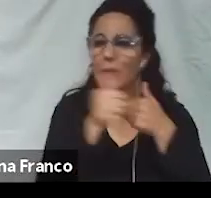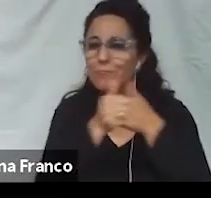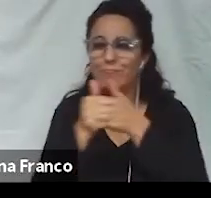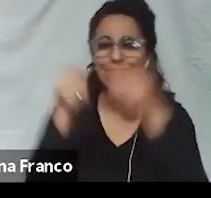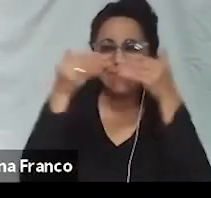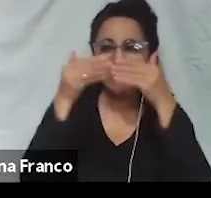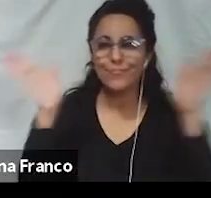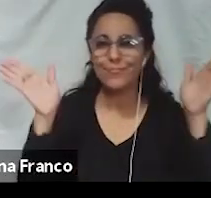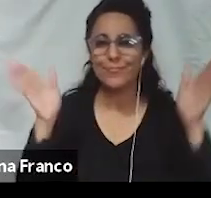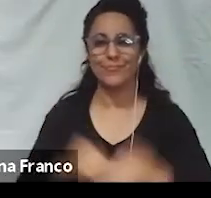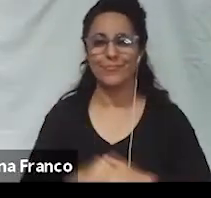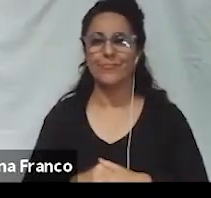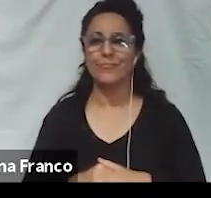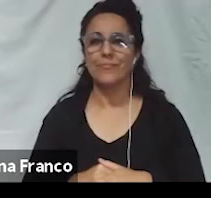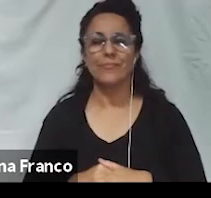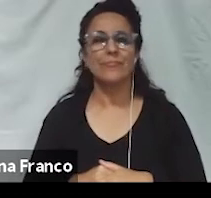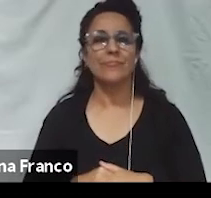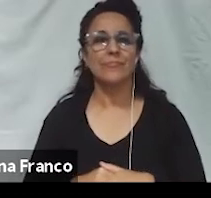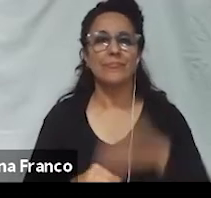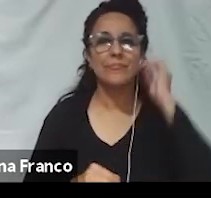el sitio web.